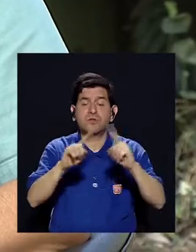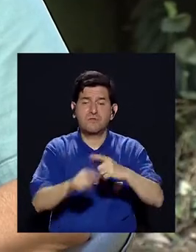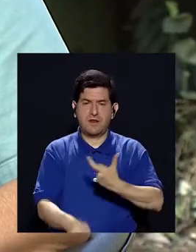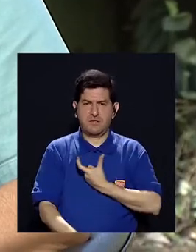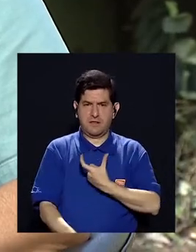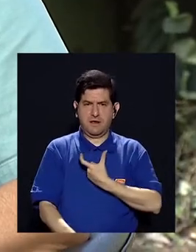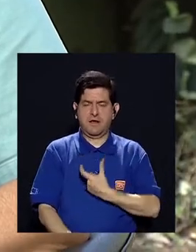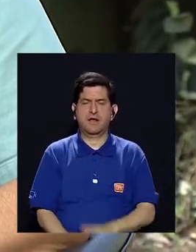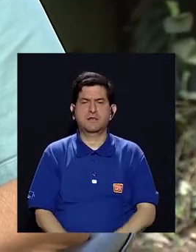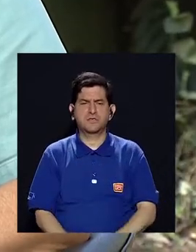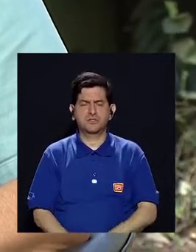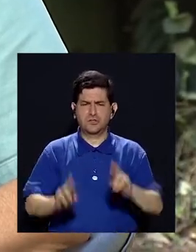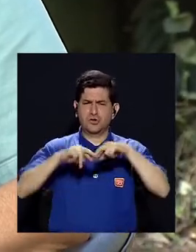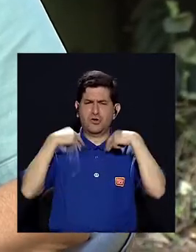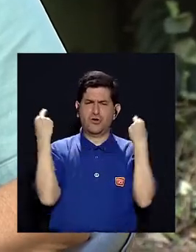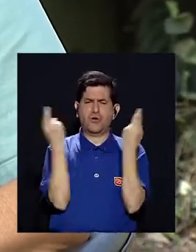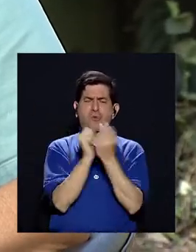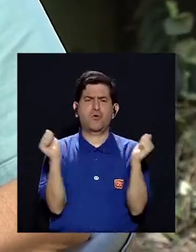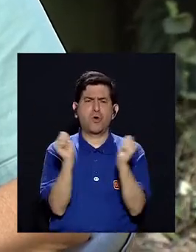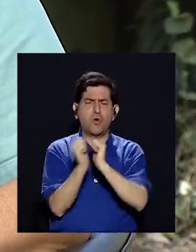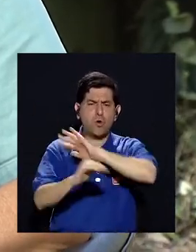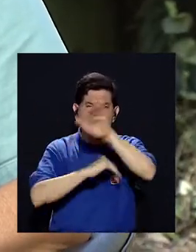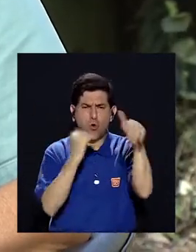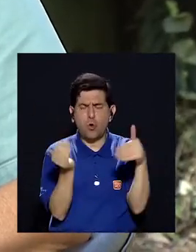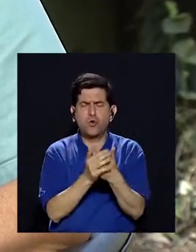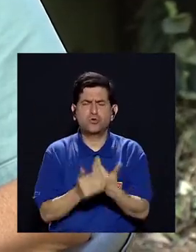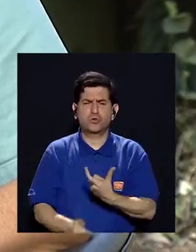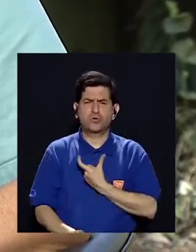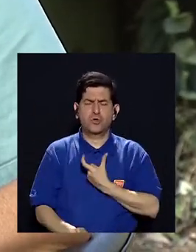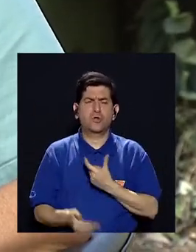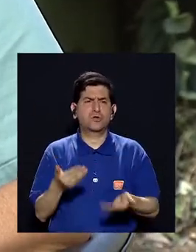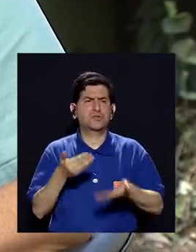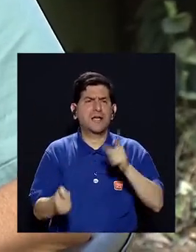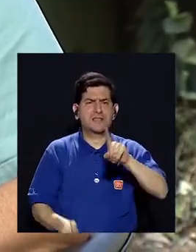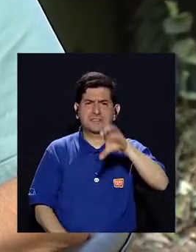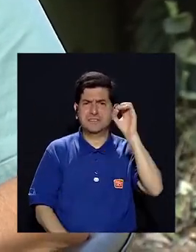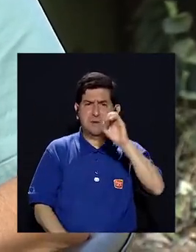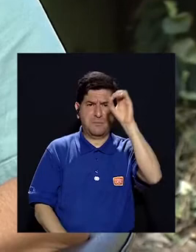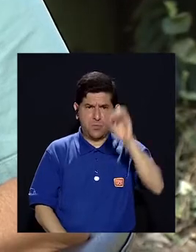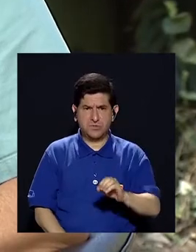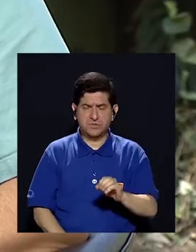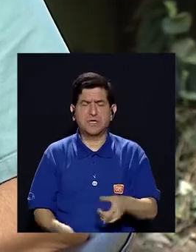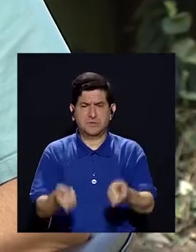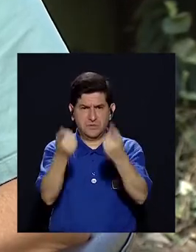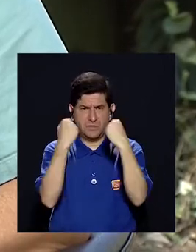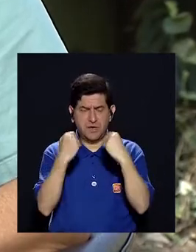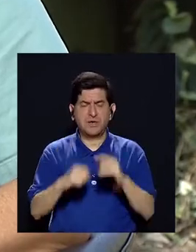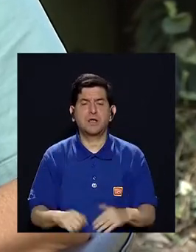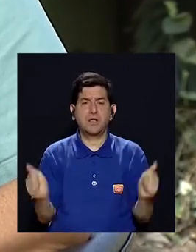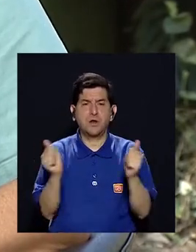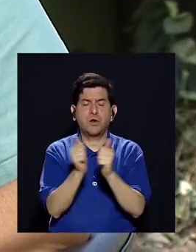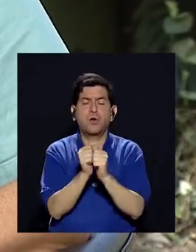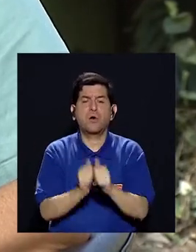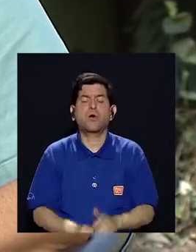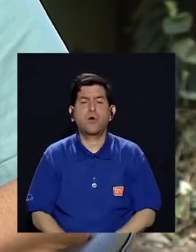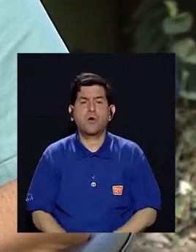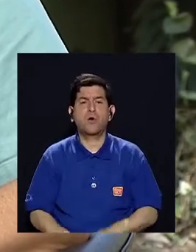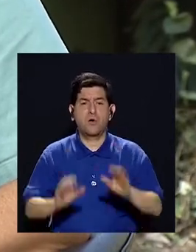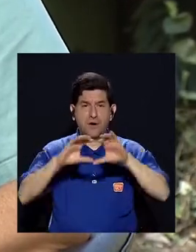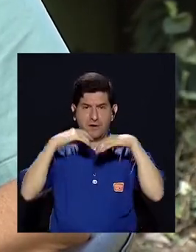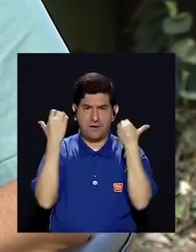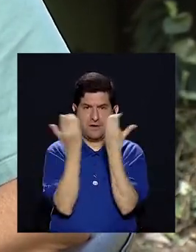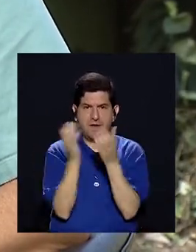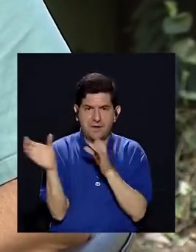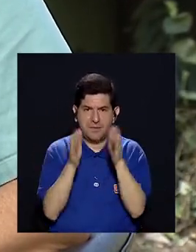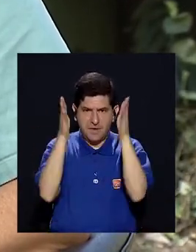los alcaldes. Se hizo una gran reunión con todos los alcaldes, prácticamente llegaron el 100% de los alcaldes del país, con la Cámara de Comerciantes